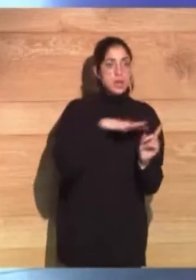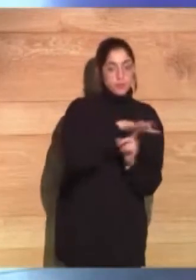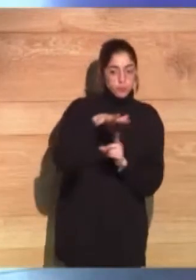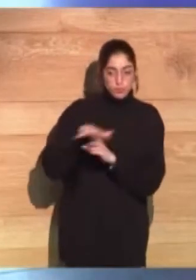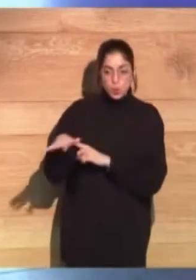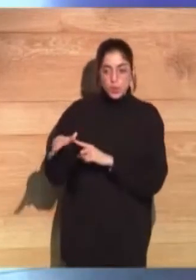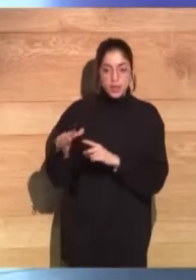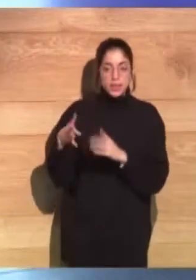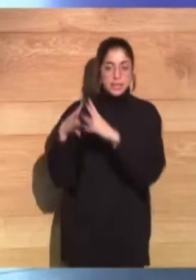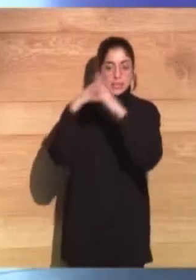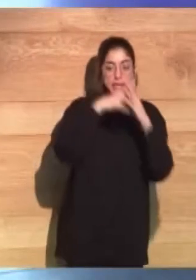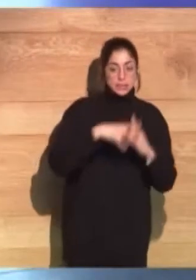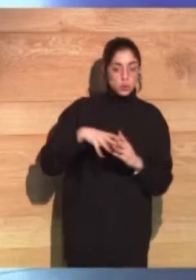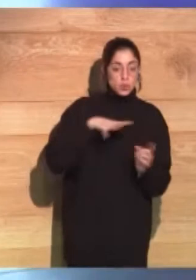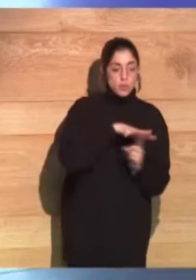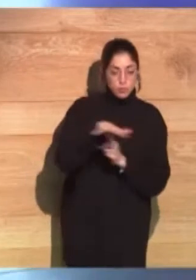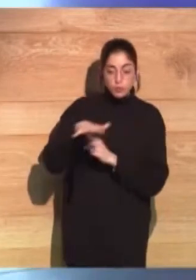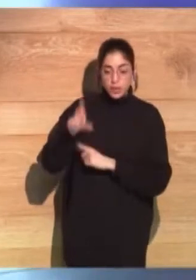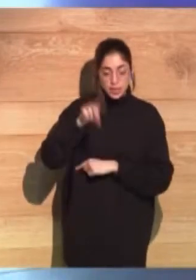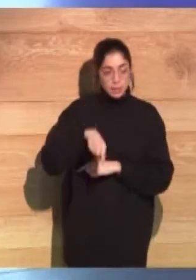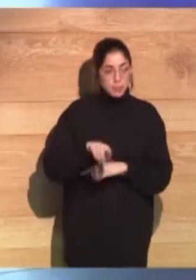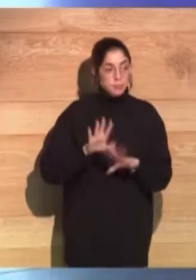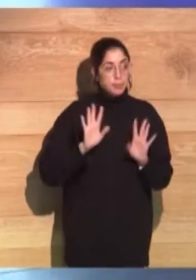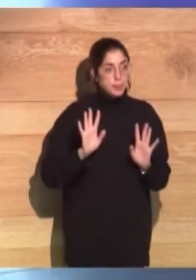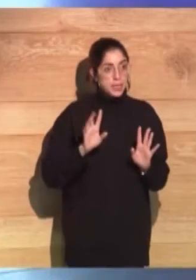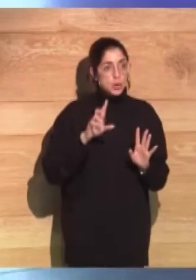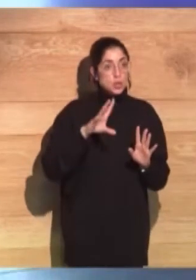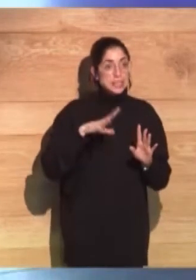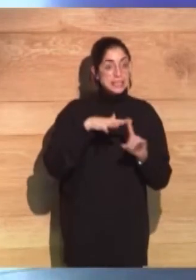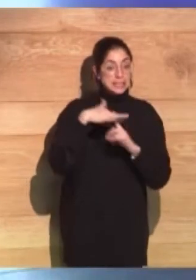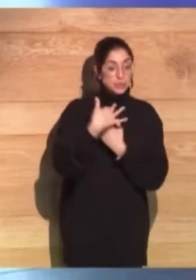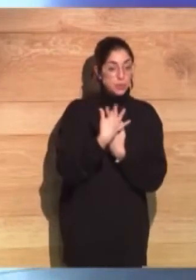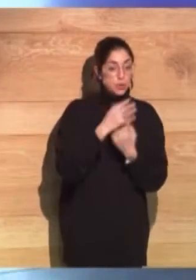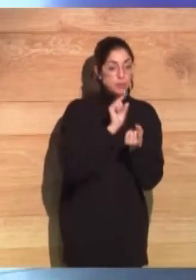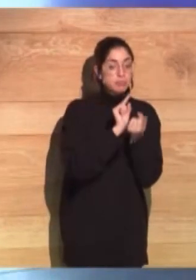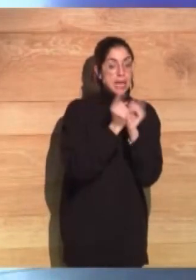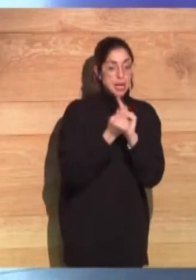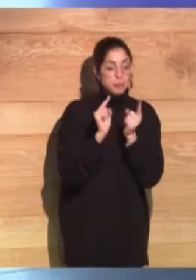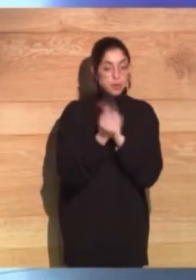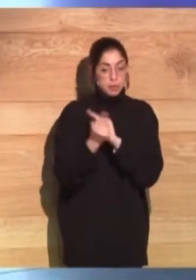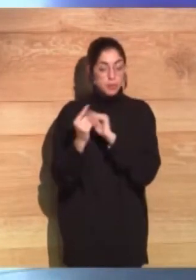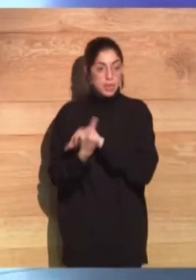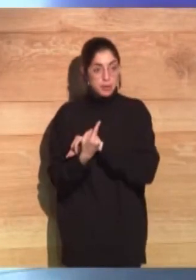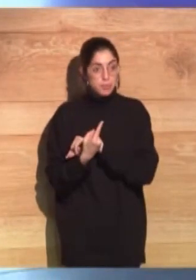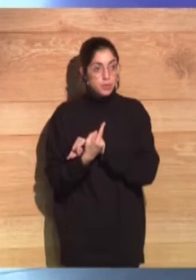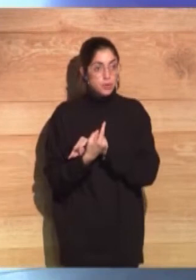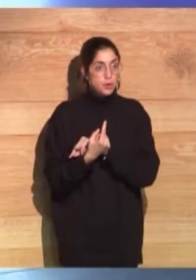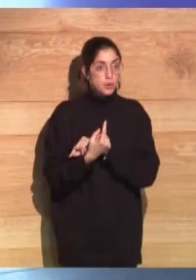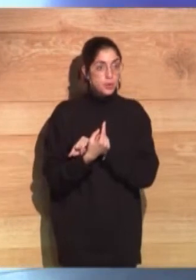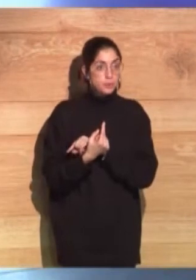Unidos, pero toda esta situación ha ido cambiando y